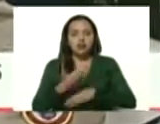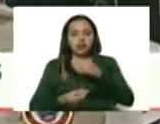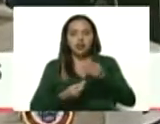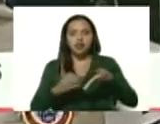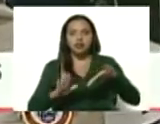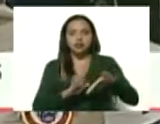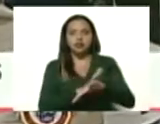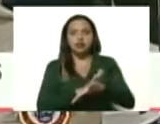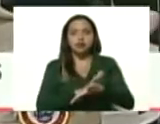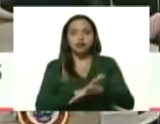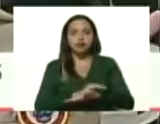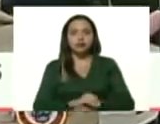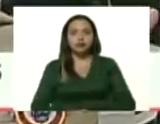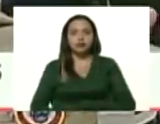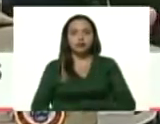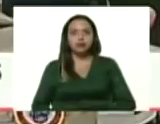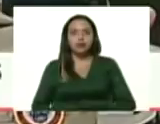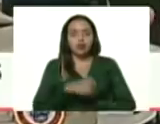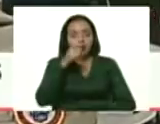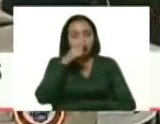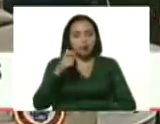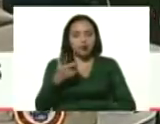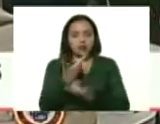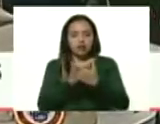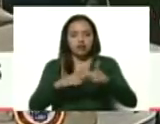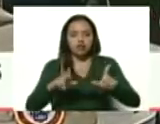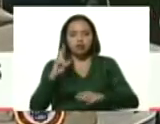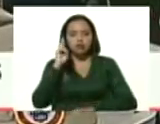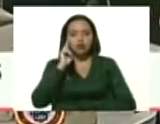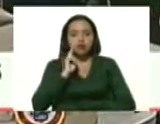tiene que ser con nuestro padre libertador Simón Bolívar,